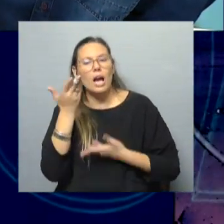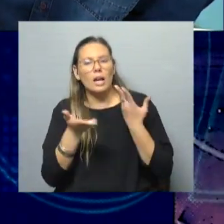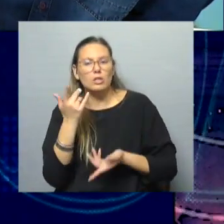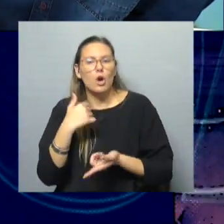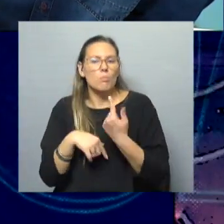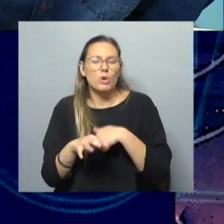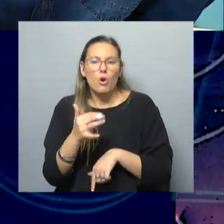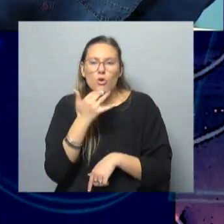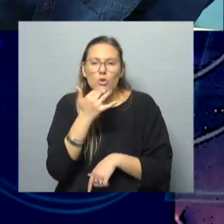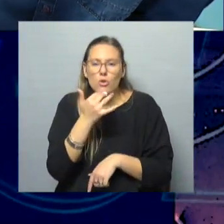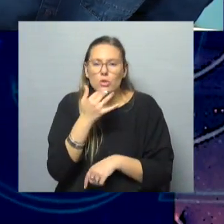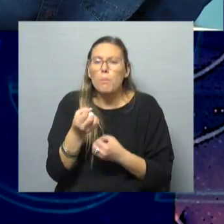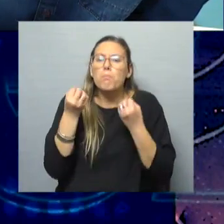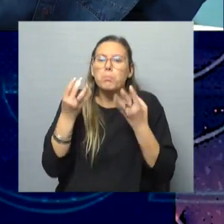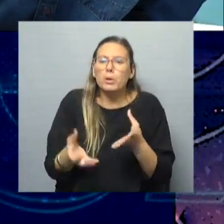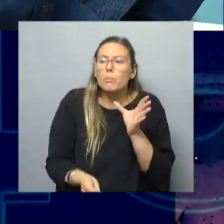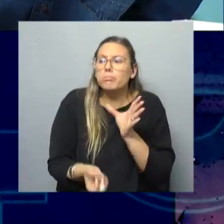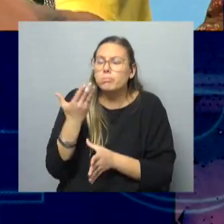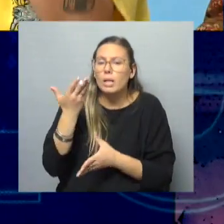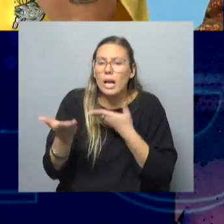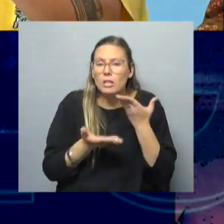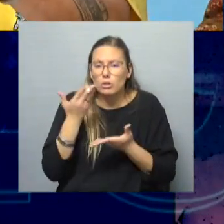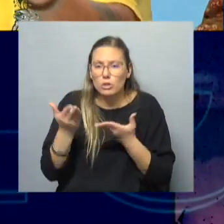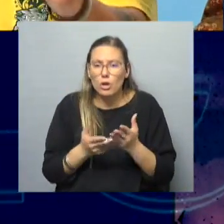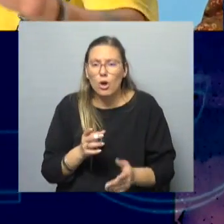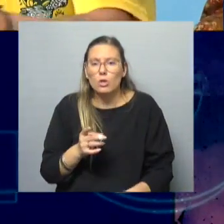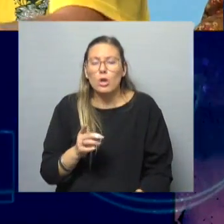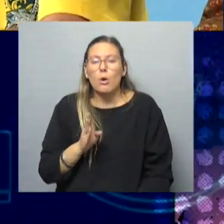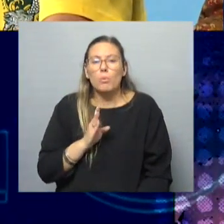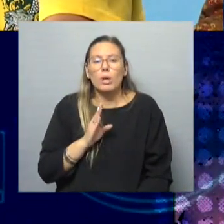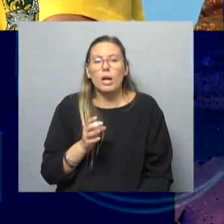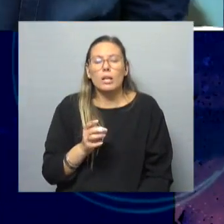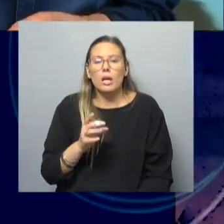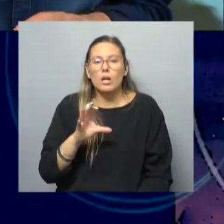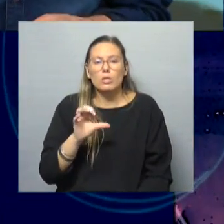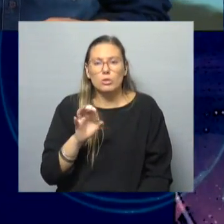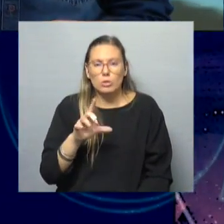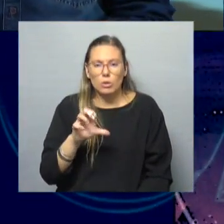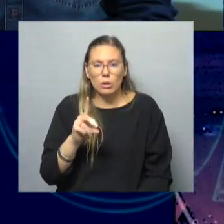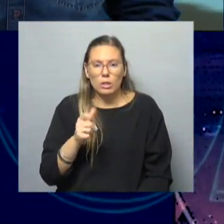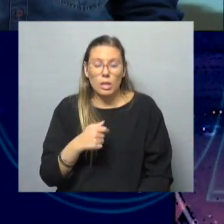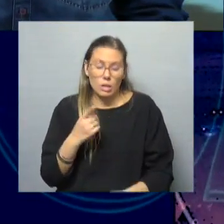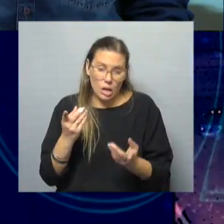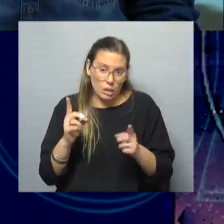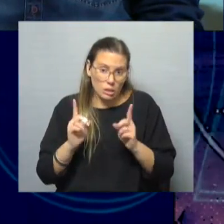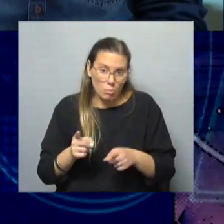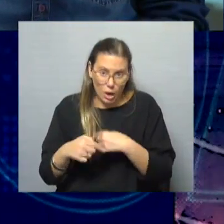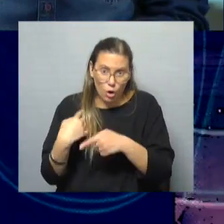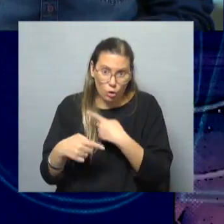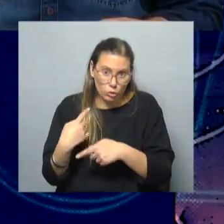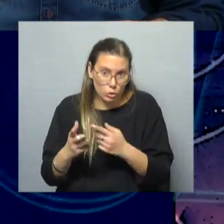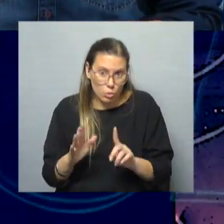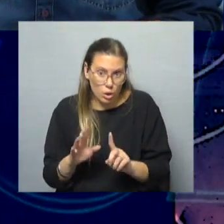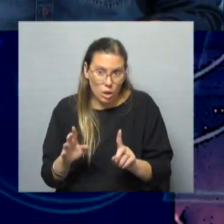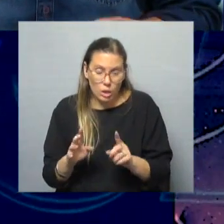conozca el porqué de esta canción. Sí, en Doña Soledad, y es por clarísimo. Ejemplo, por ejemplo, clarísimo. Que además tiene una vigencia claro, bestial. O sea, no